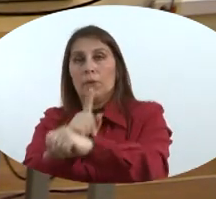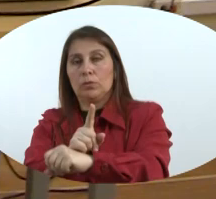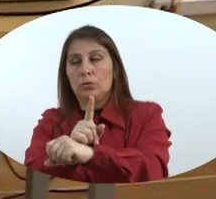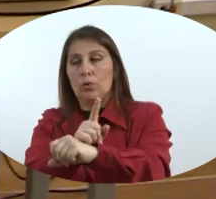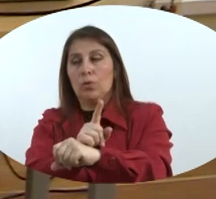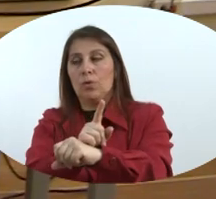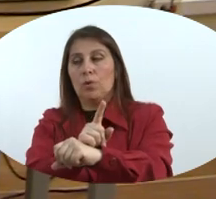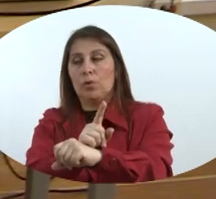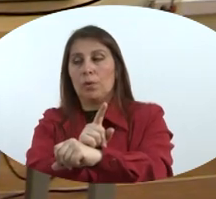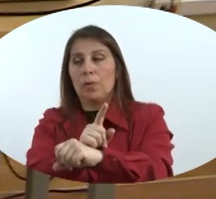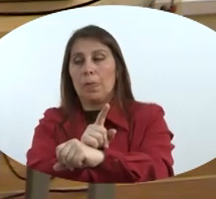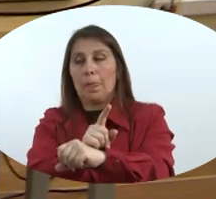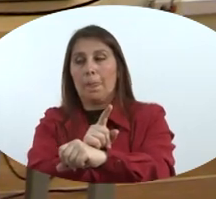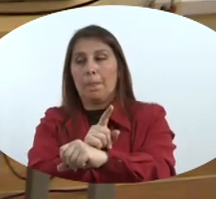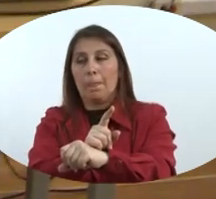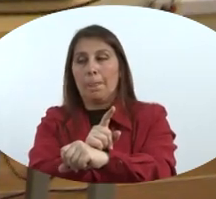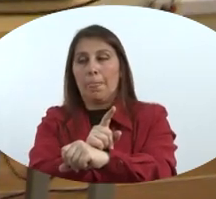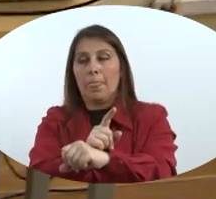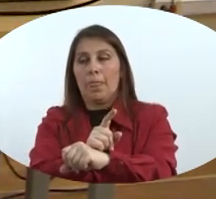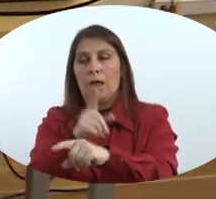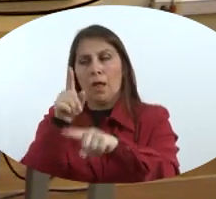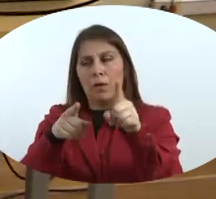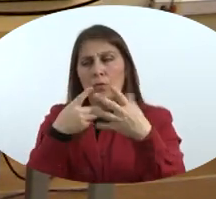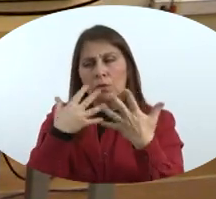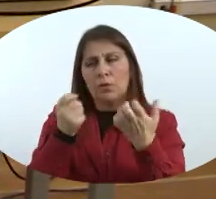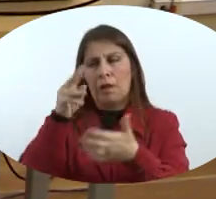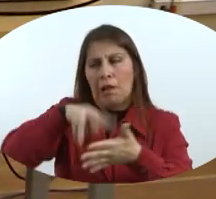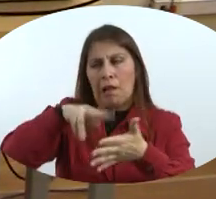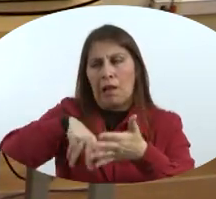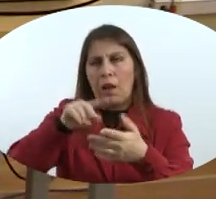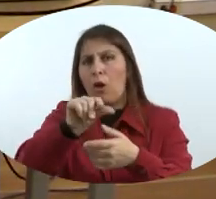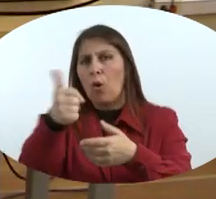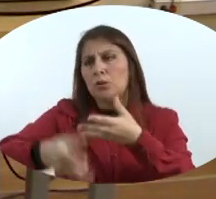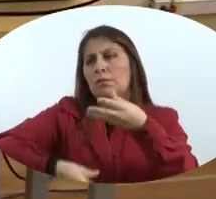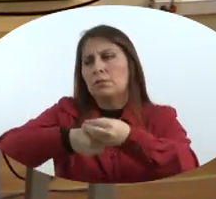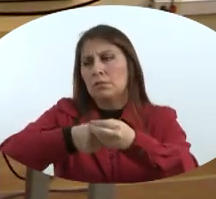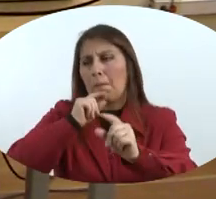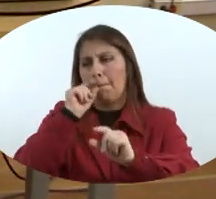minuto a la última pregunta que llegó que si alguien la quiere compartir por favor